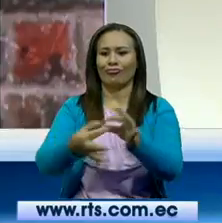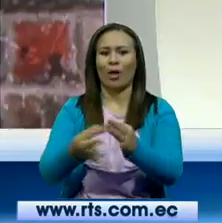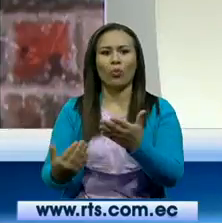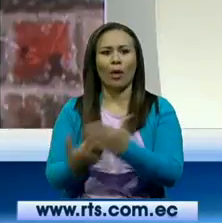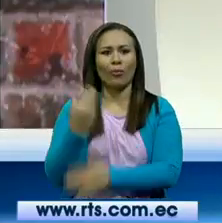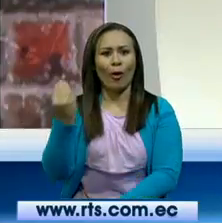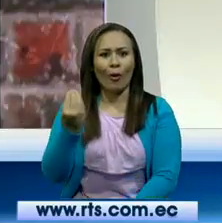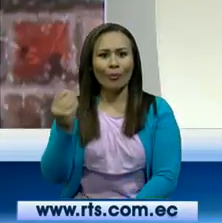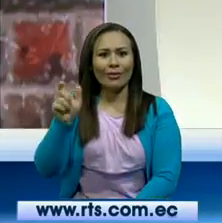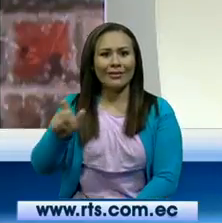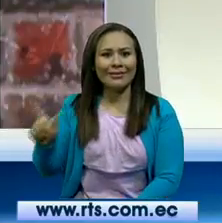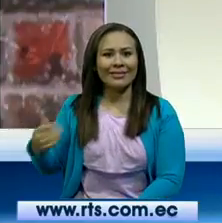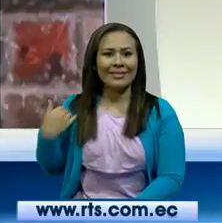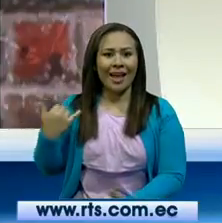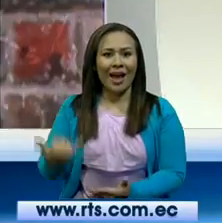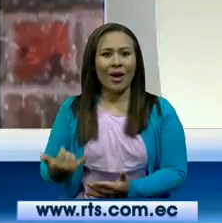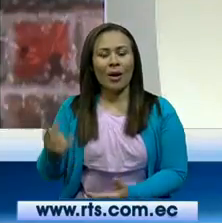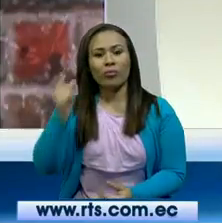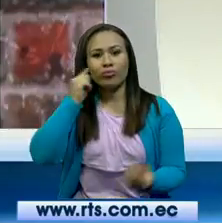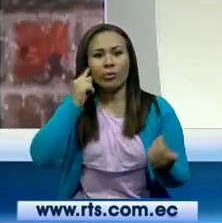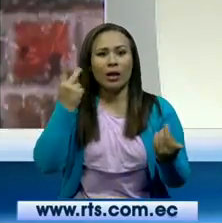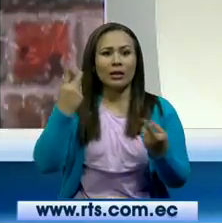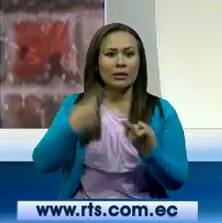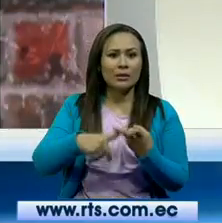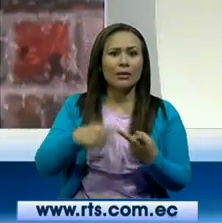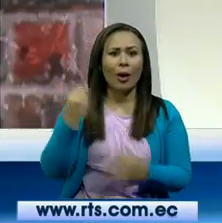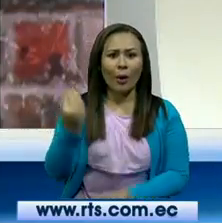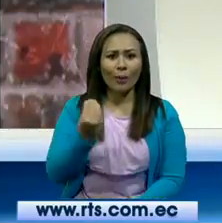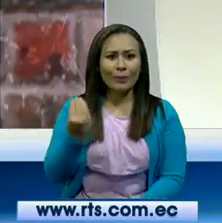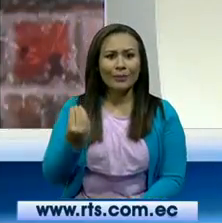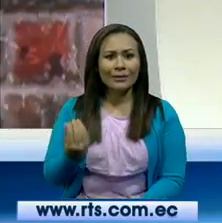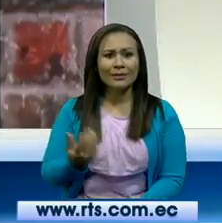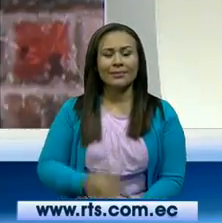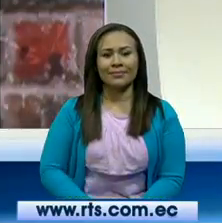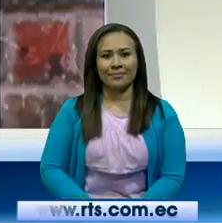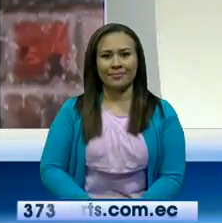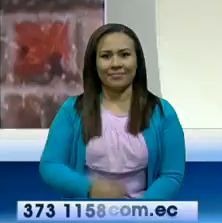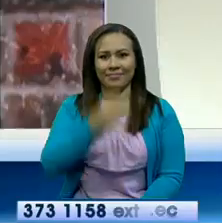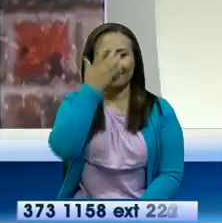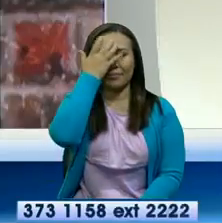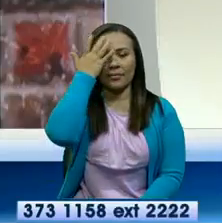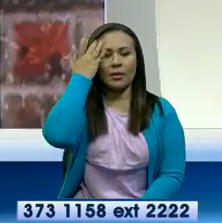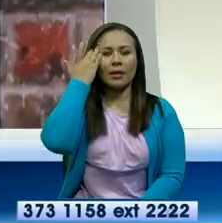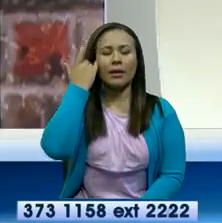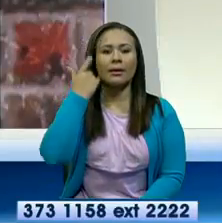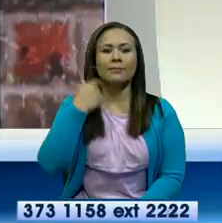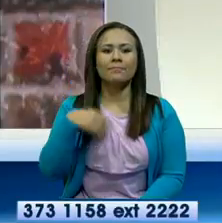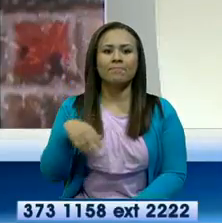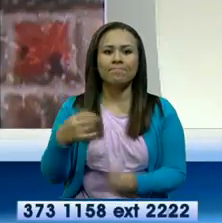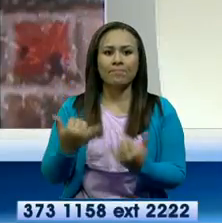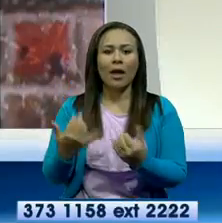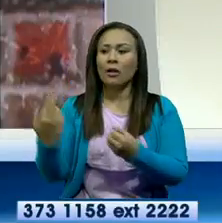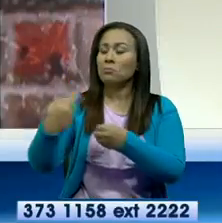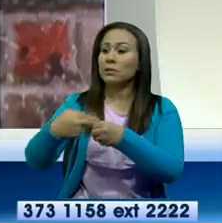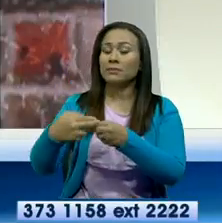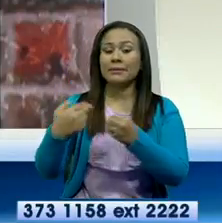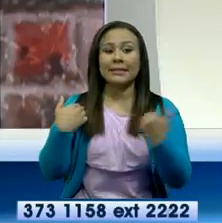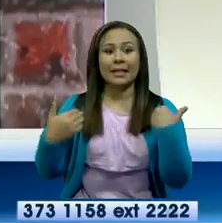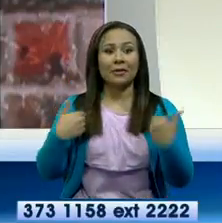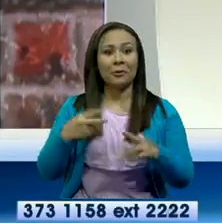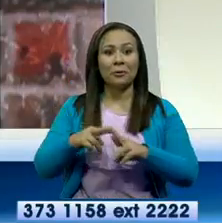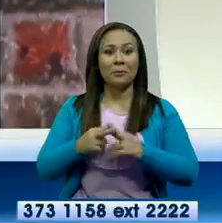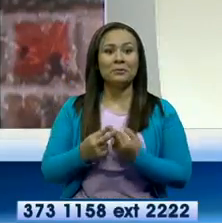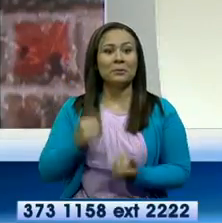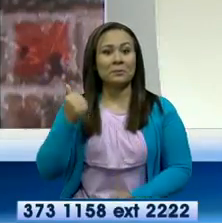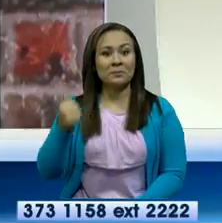de actores y actrices en este caso tres jovencitas que están haciendo teatro y que han empezado con